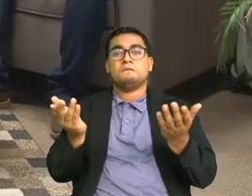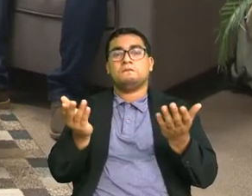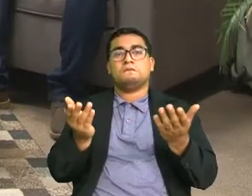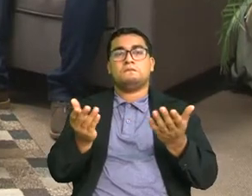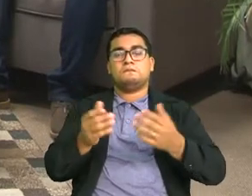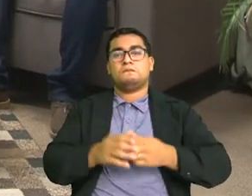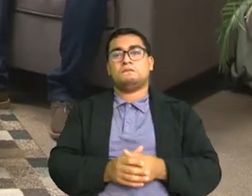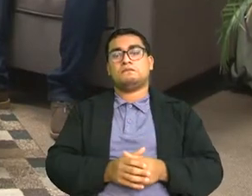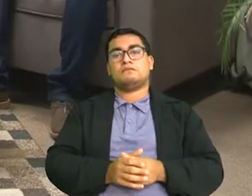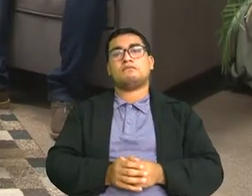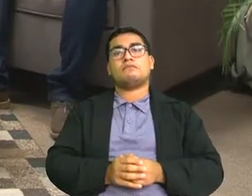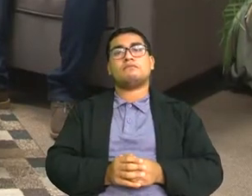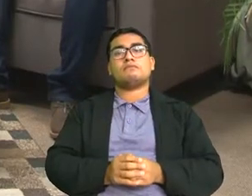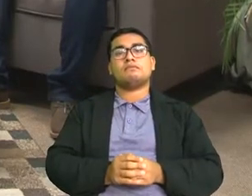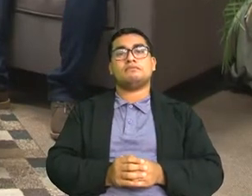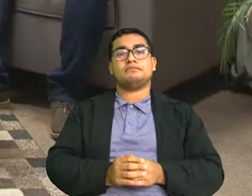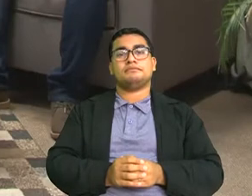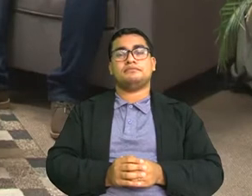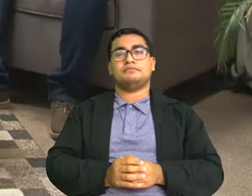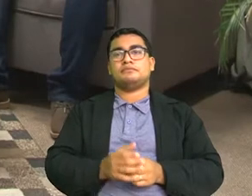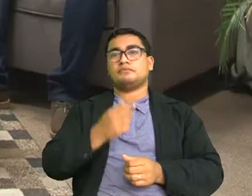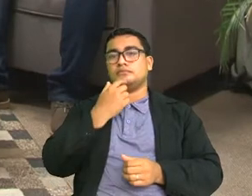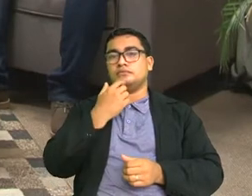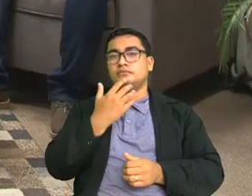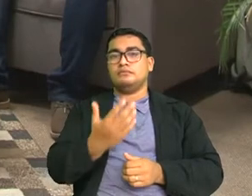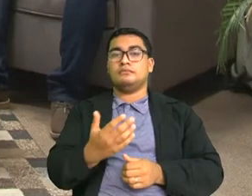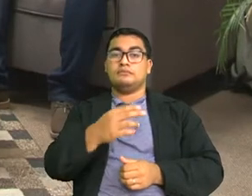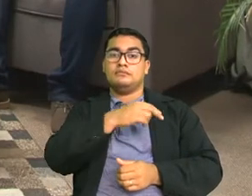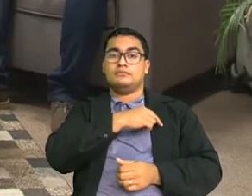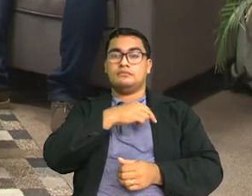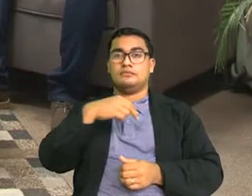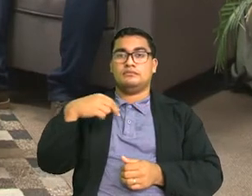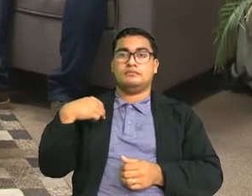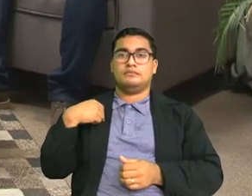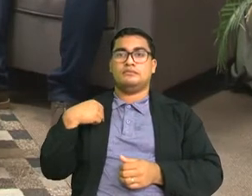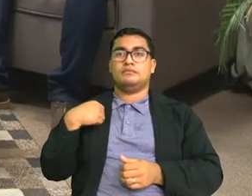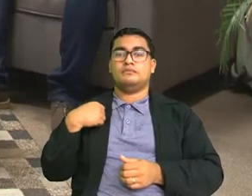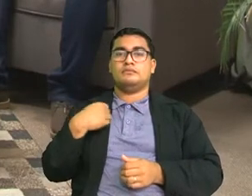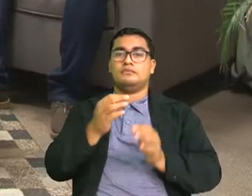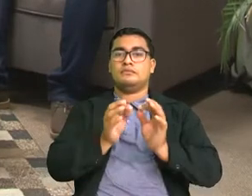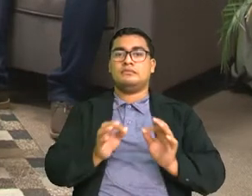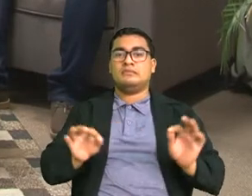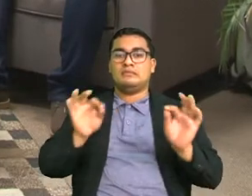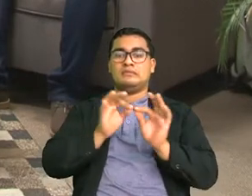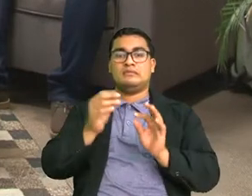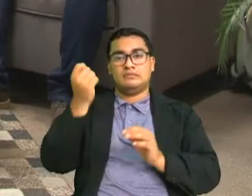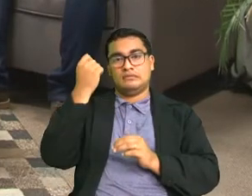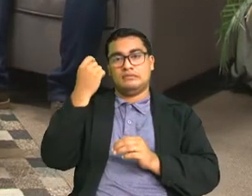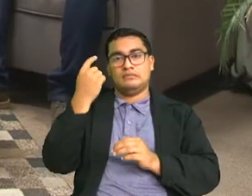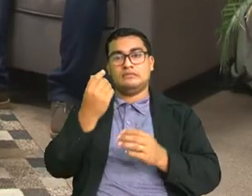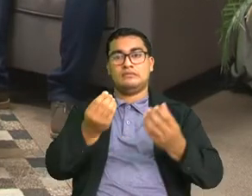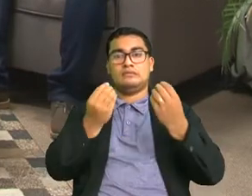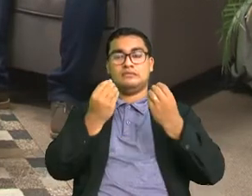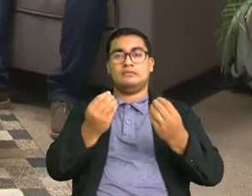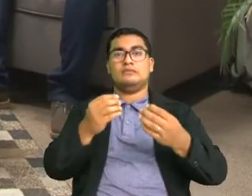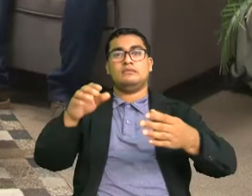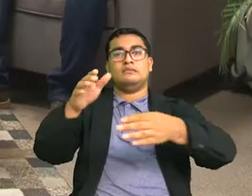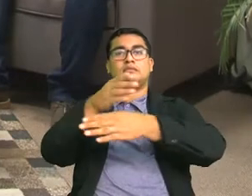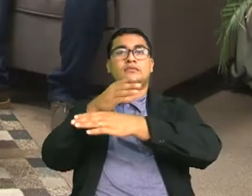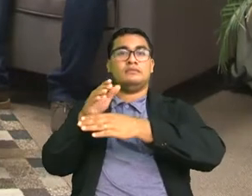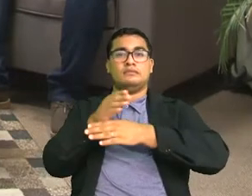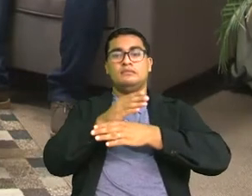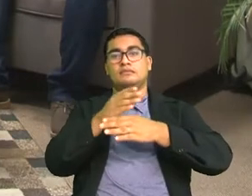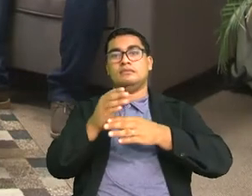ejemplo también entonces porque nosotros tenemos que comprender que muchos de nuestros microorganismos